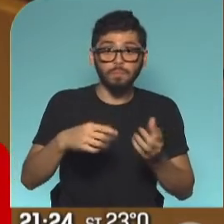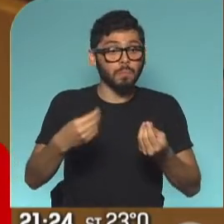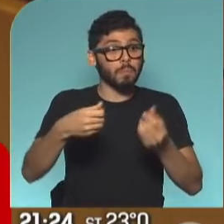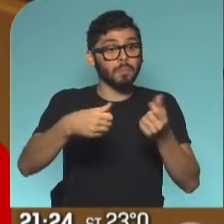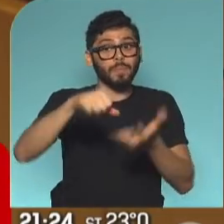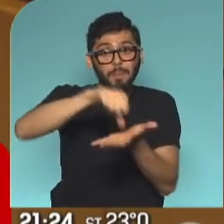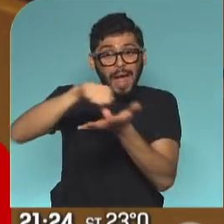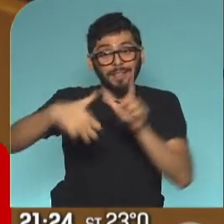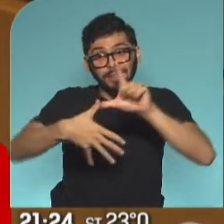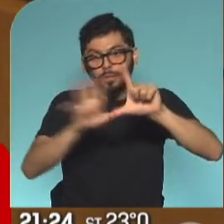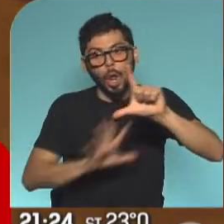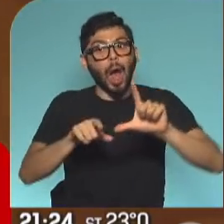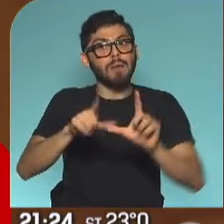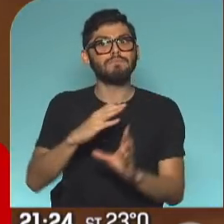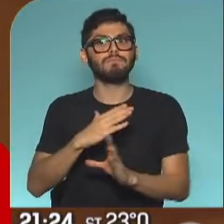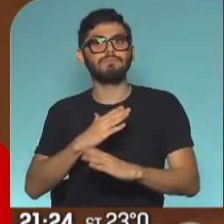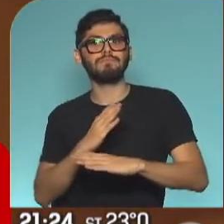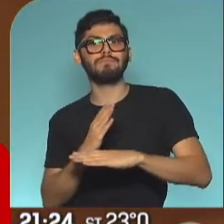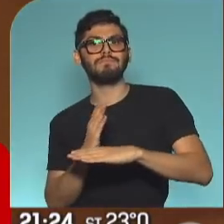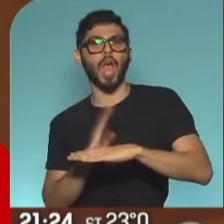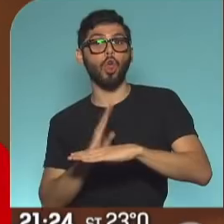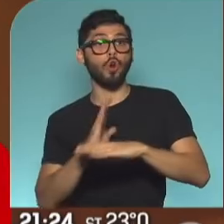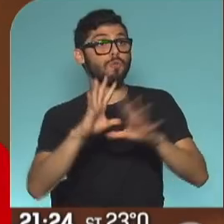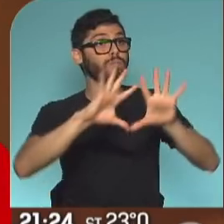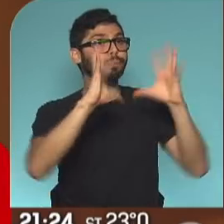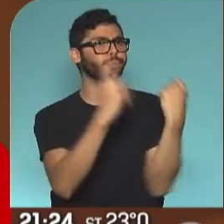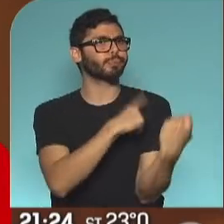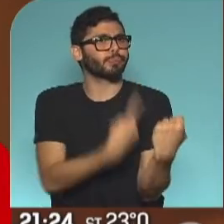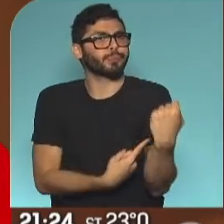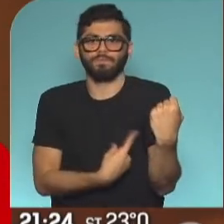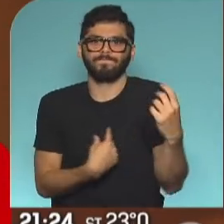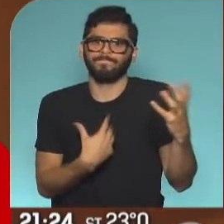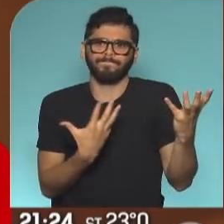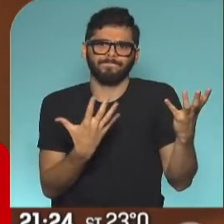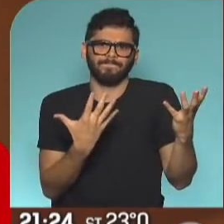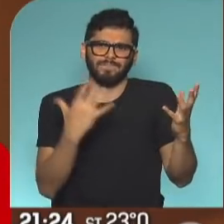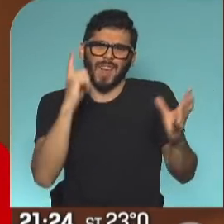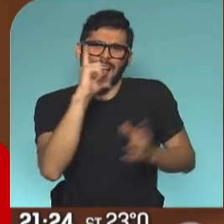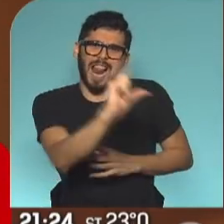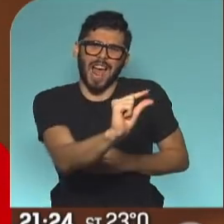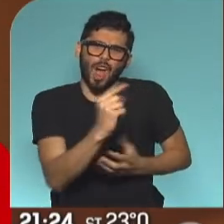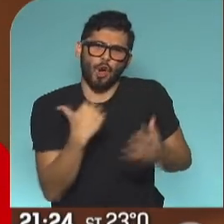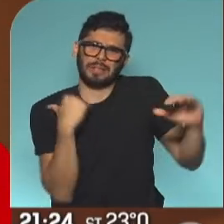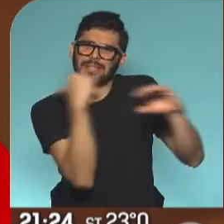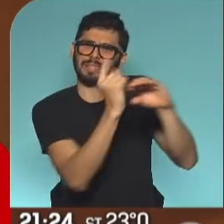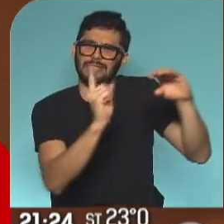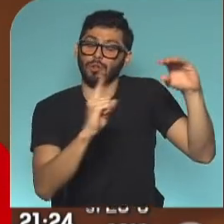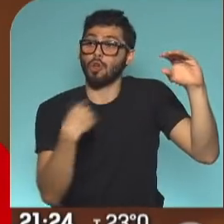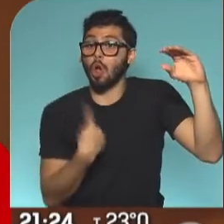Estamos muy lejos de ser parte de ese mundo central y estamos muy cerca de parecernos a los países